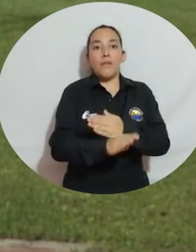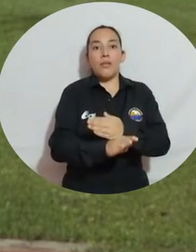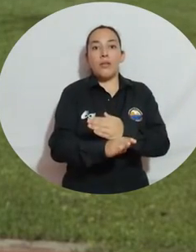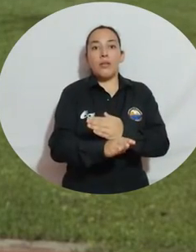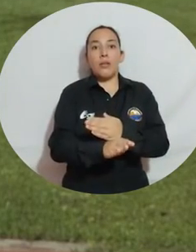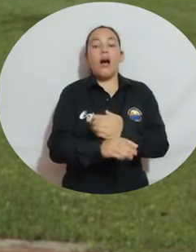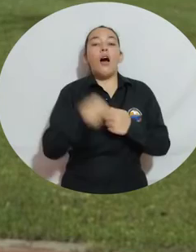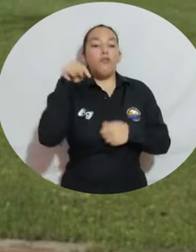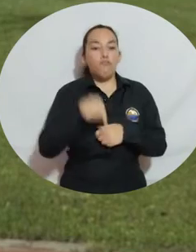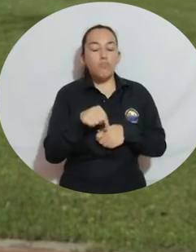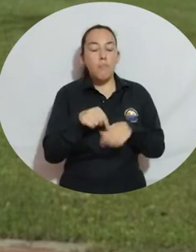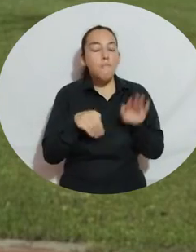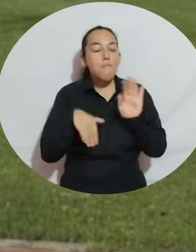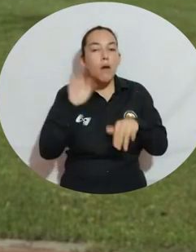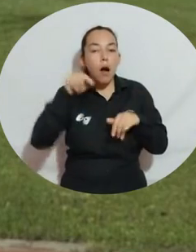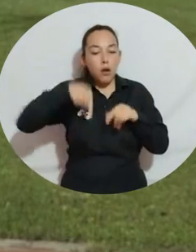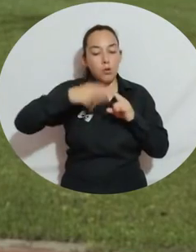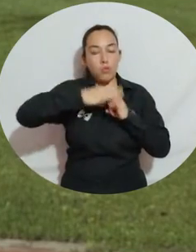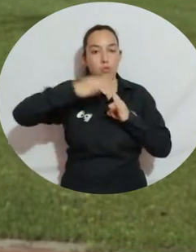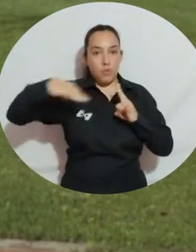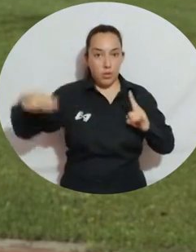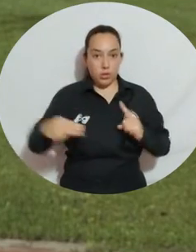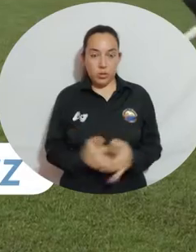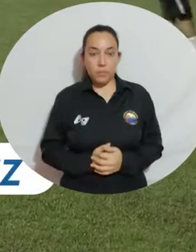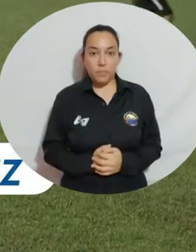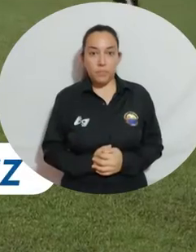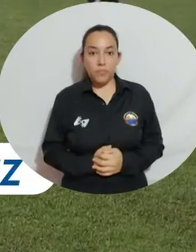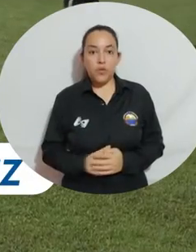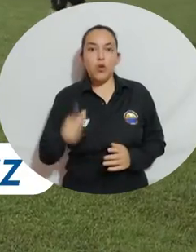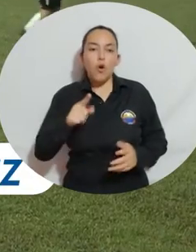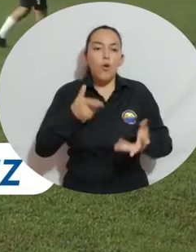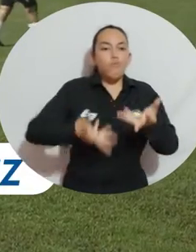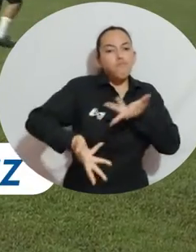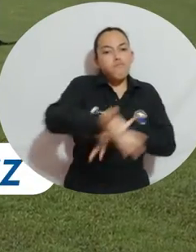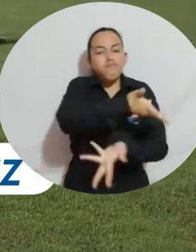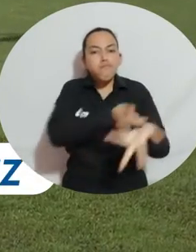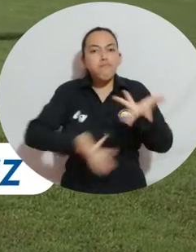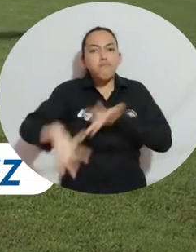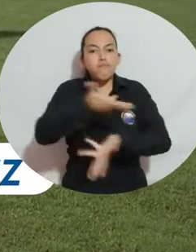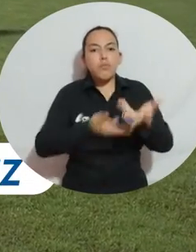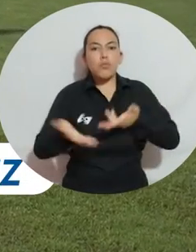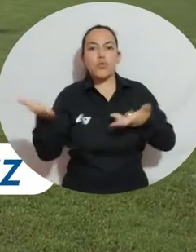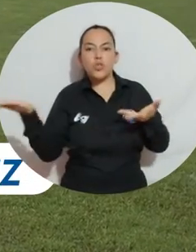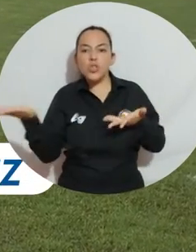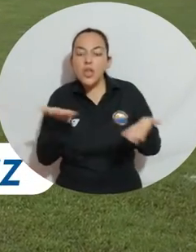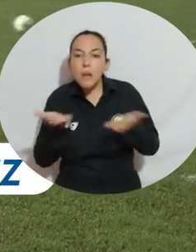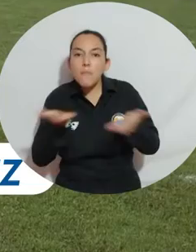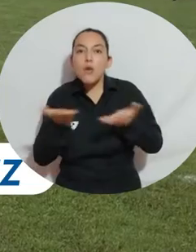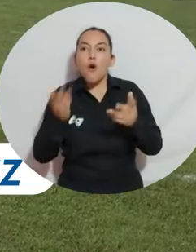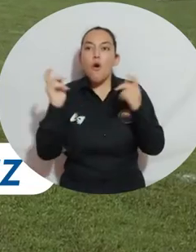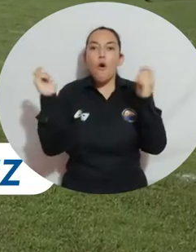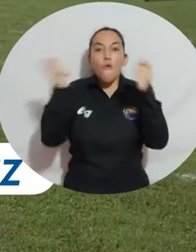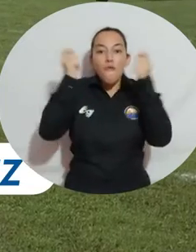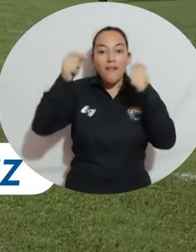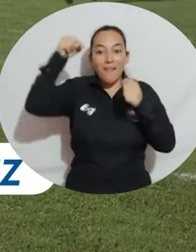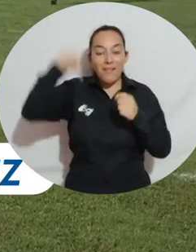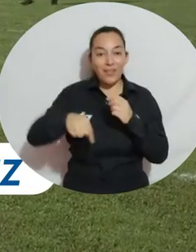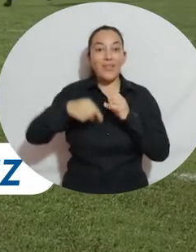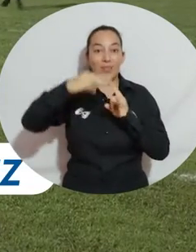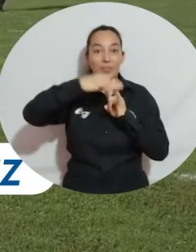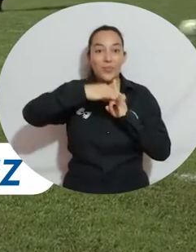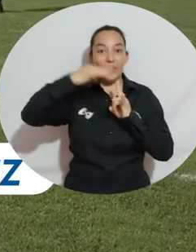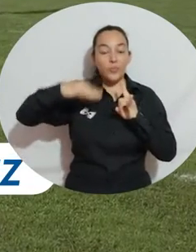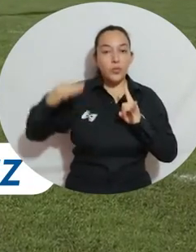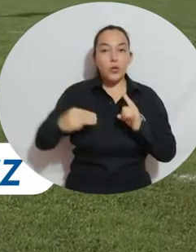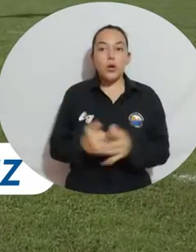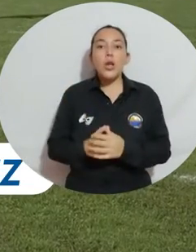todavía hacemos parte de este grandioso universidad. Y tengan esa interacción con todos los servicios, toda la oferta que se ofrece acá al interior de la